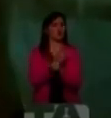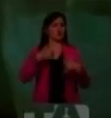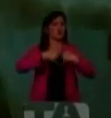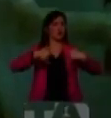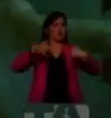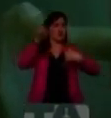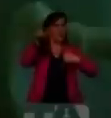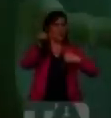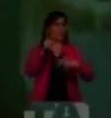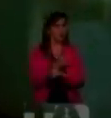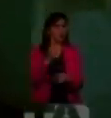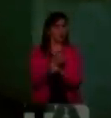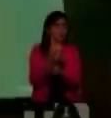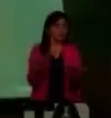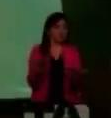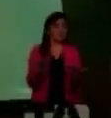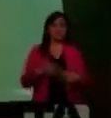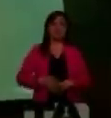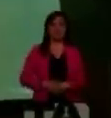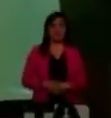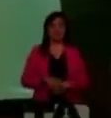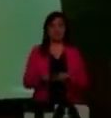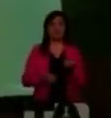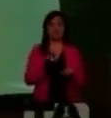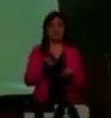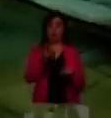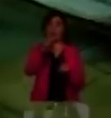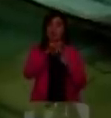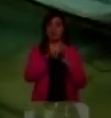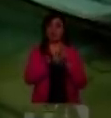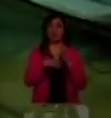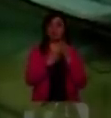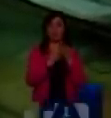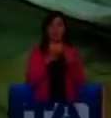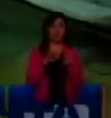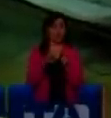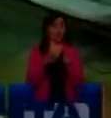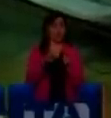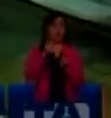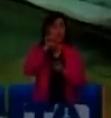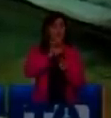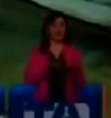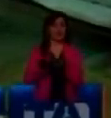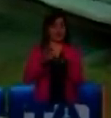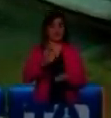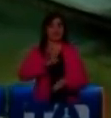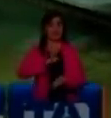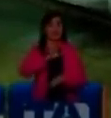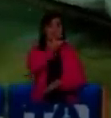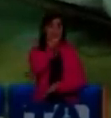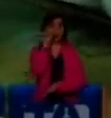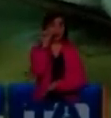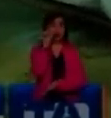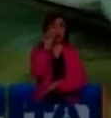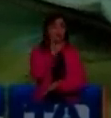donde se expenden estos productos y descubrimos que existen algunas limitaciones. Los que son regulados por la CETED, la Secretaría Técnica de Drogas, son el